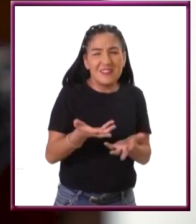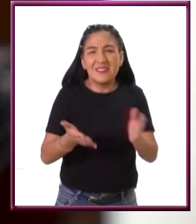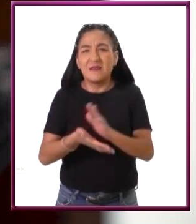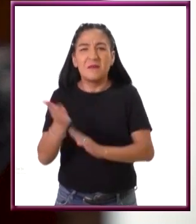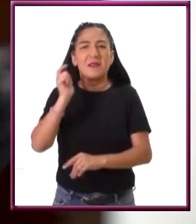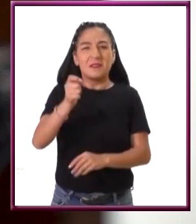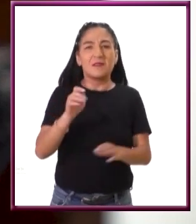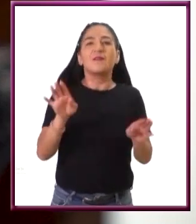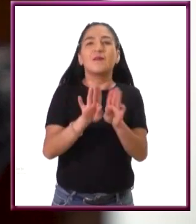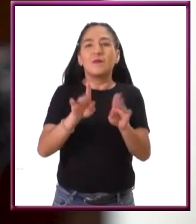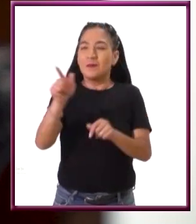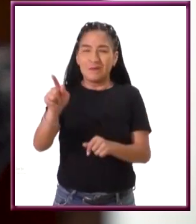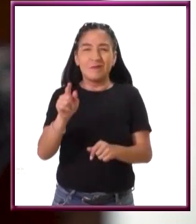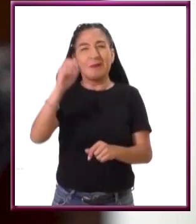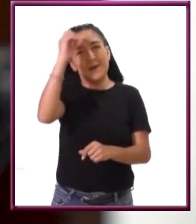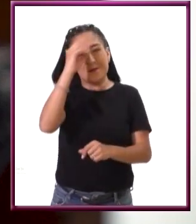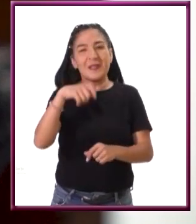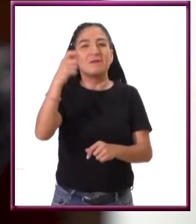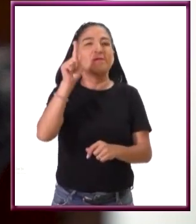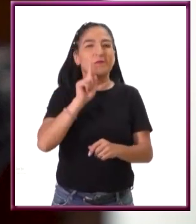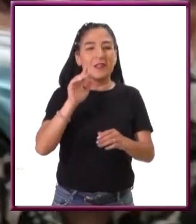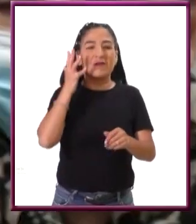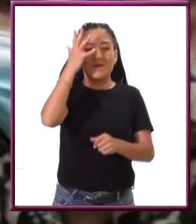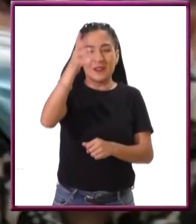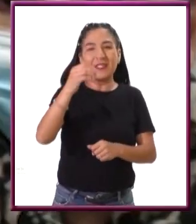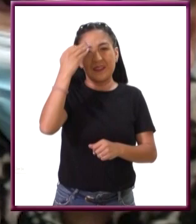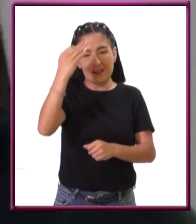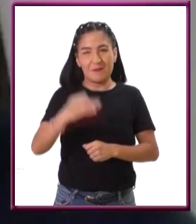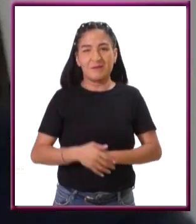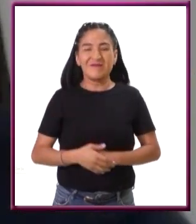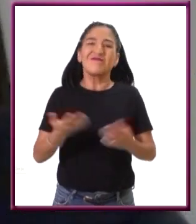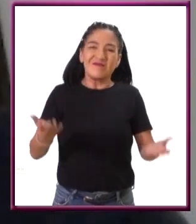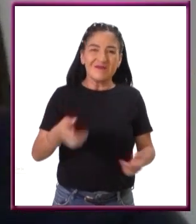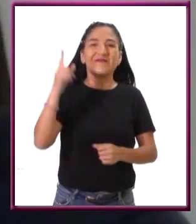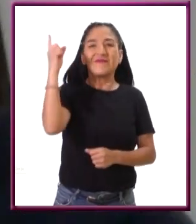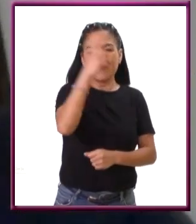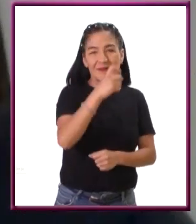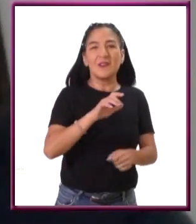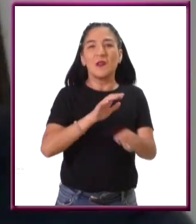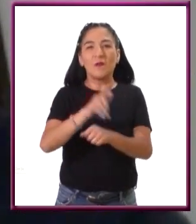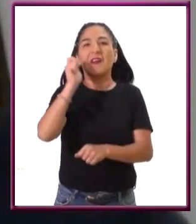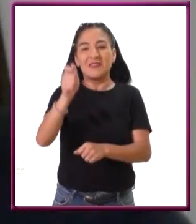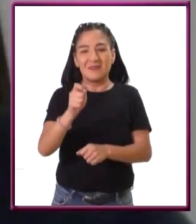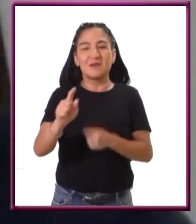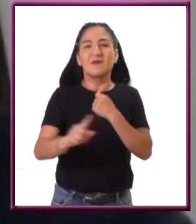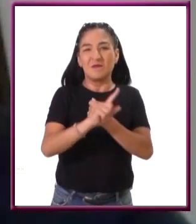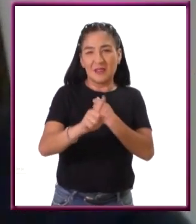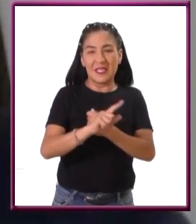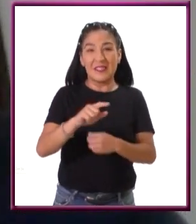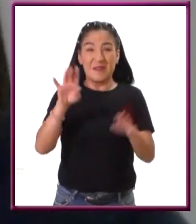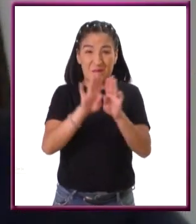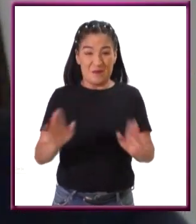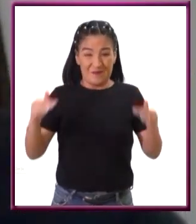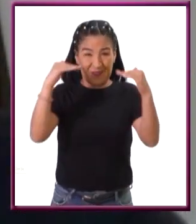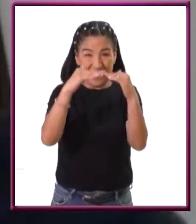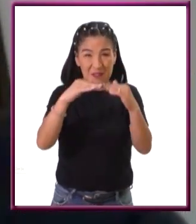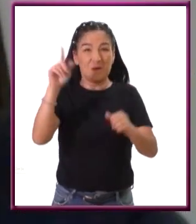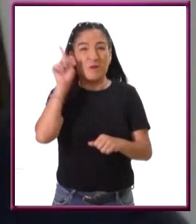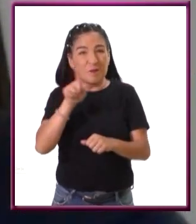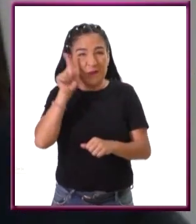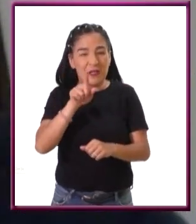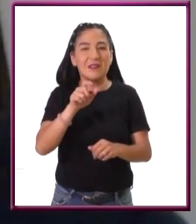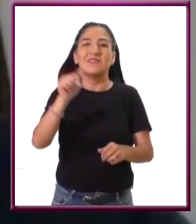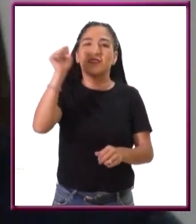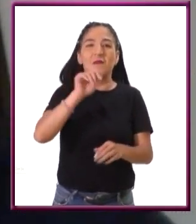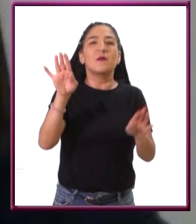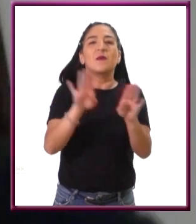¿Cómo ves el papel de la mujer en los próximos años? Enfrentamos un gran problema, y el gran problema es que la igualdad de las mujeres se